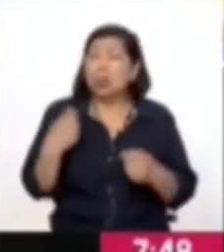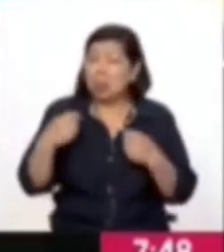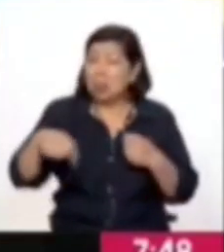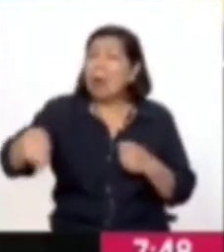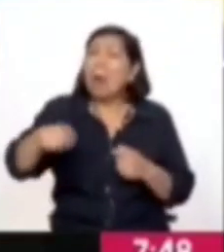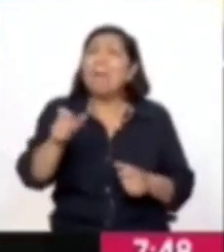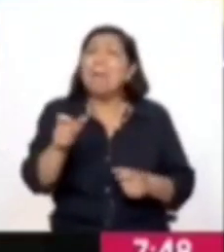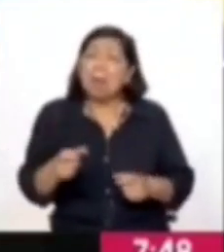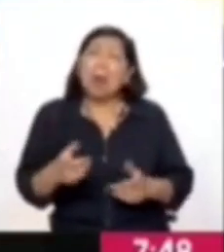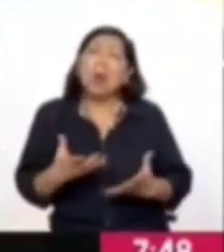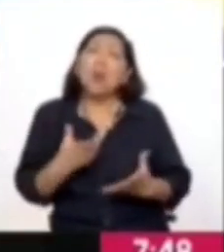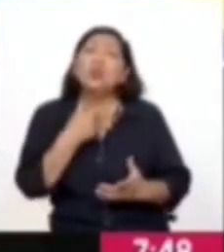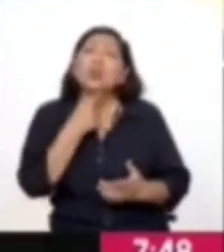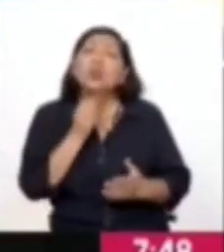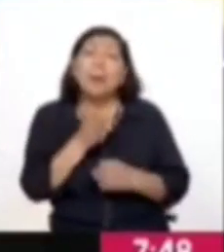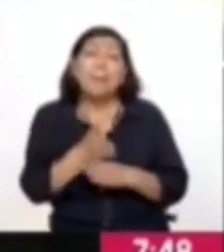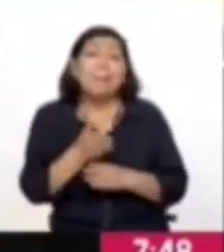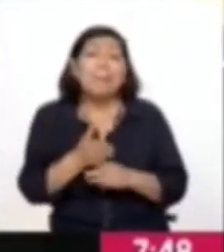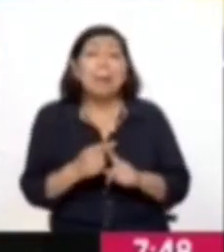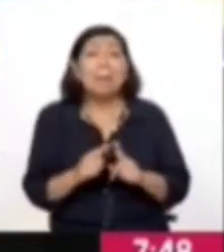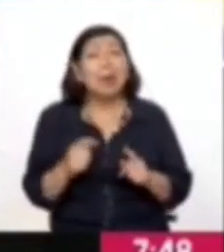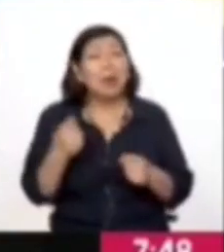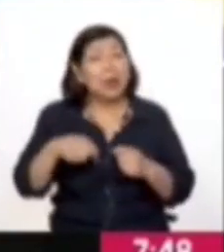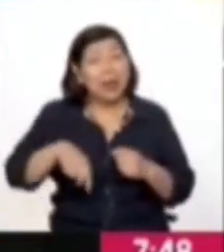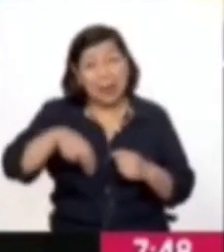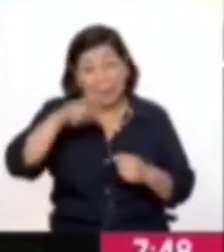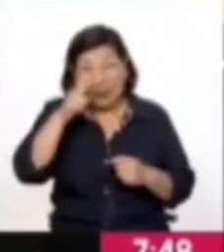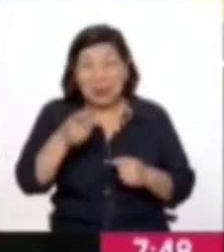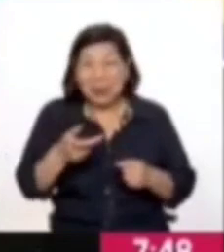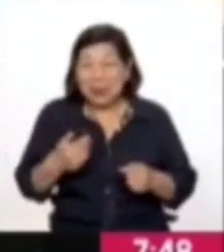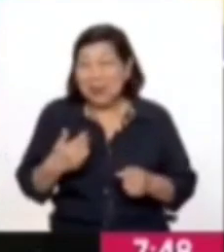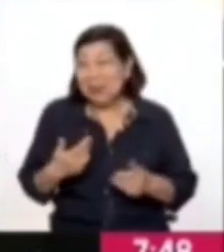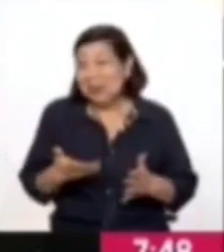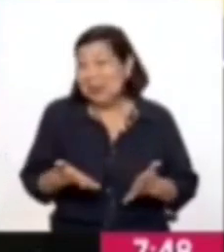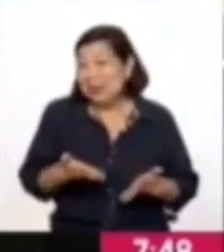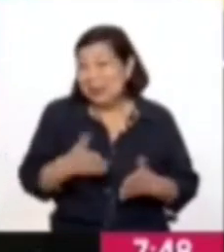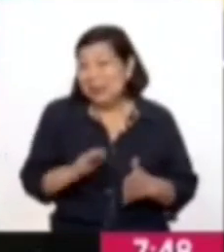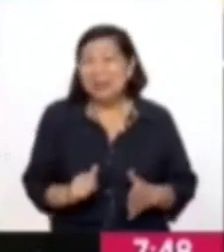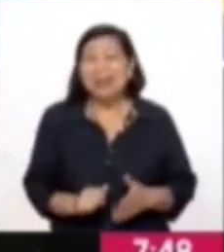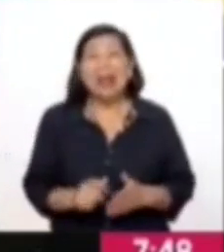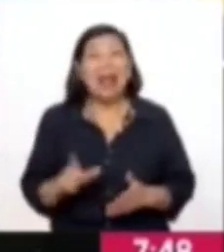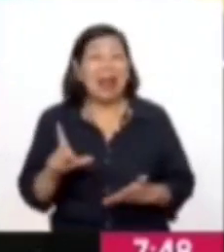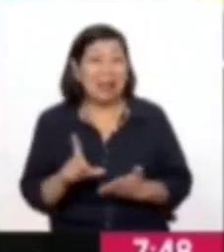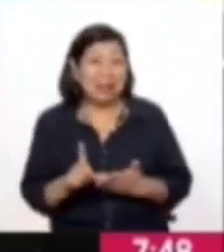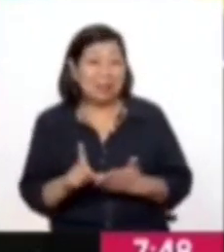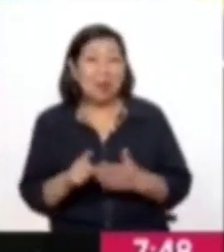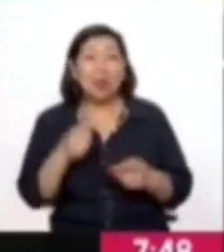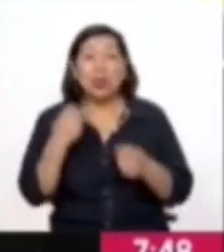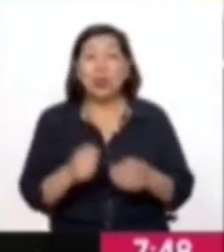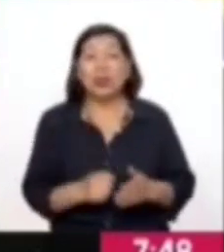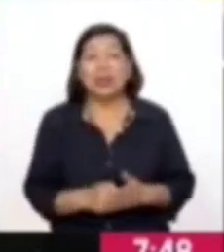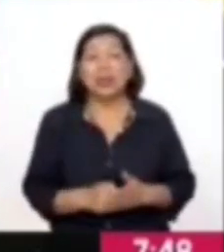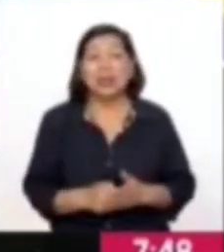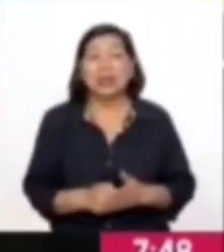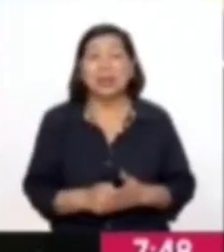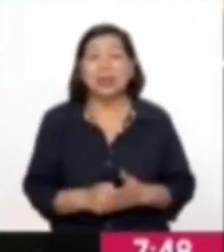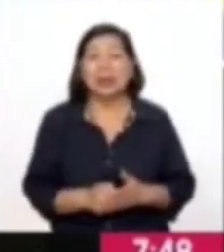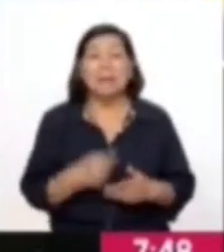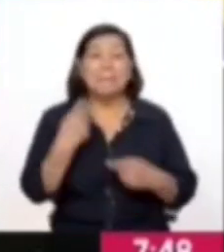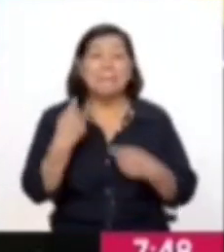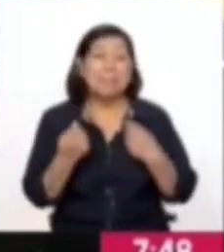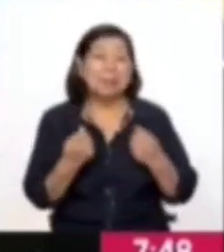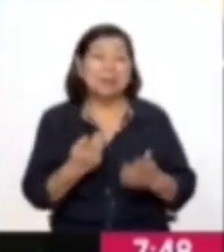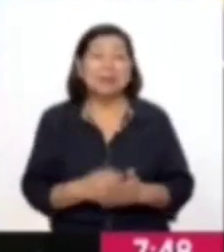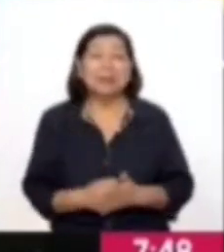turismo nacional, sí, pero el turista nacional hace el turismo o hace las